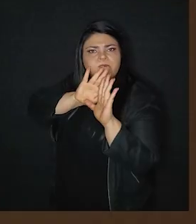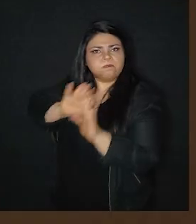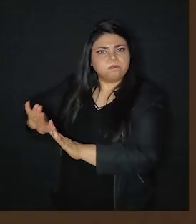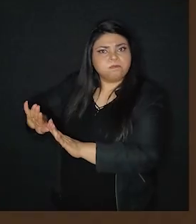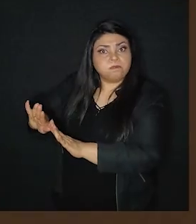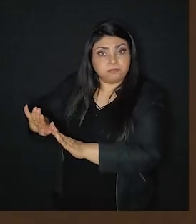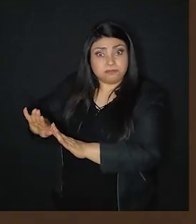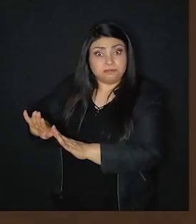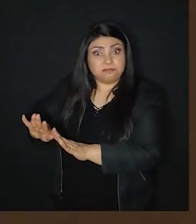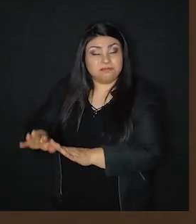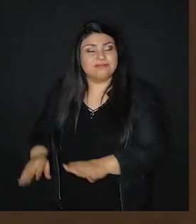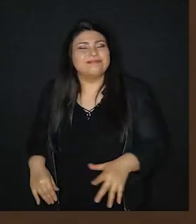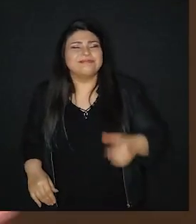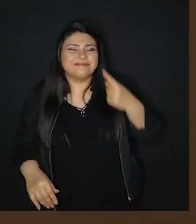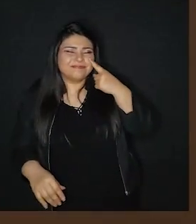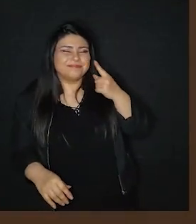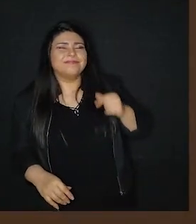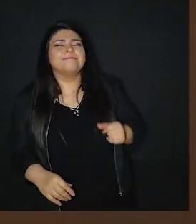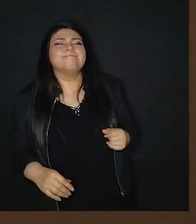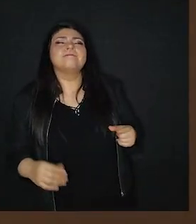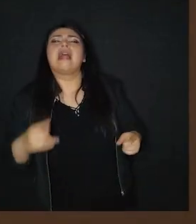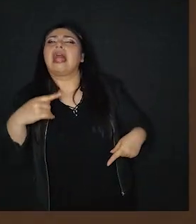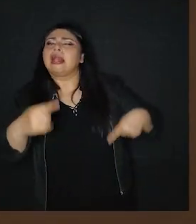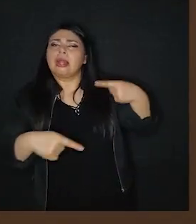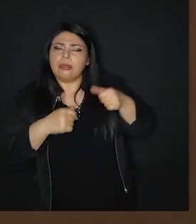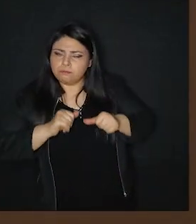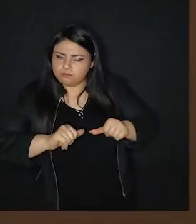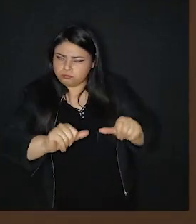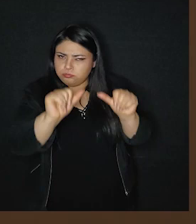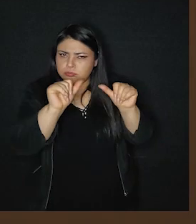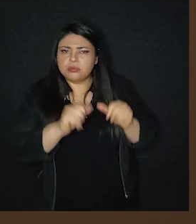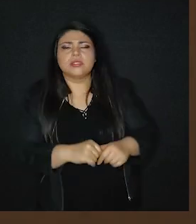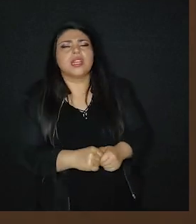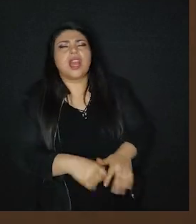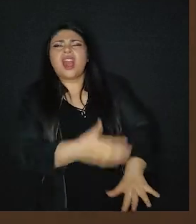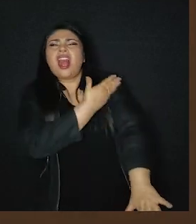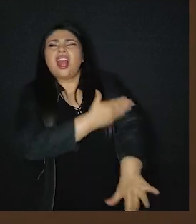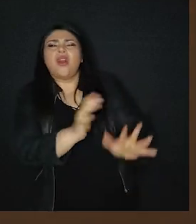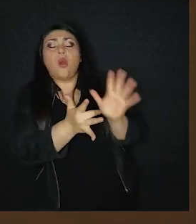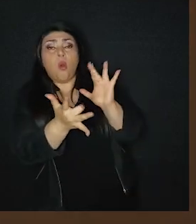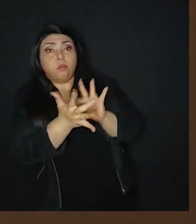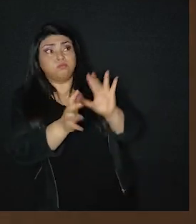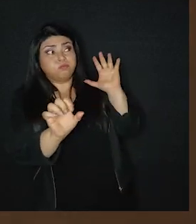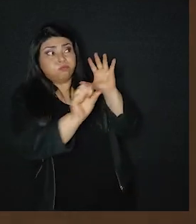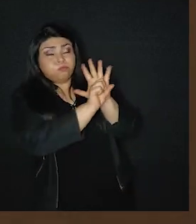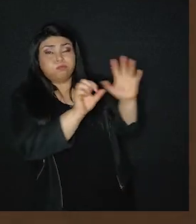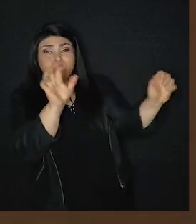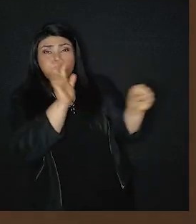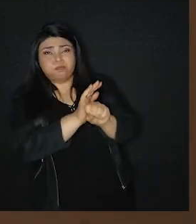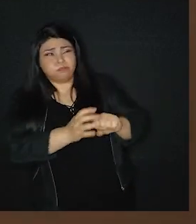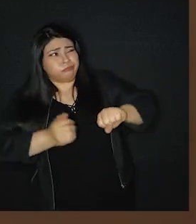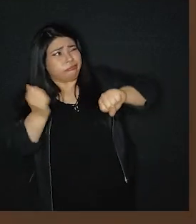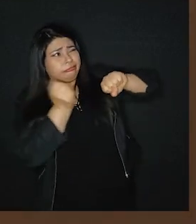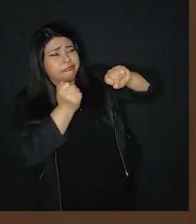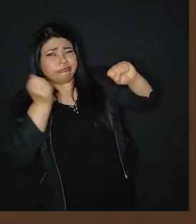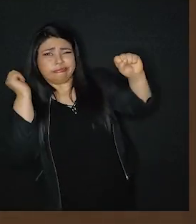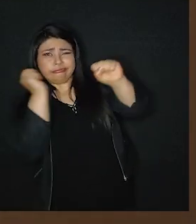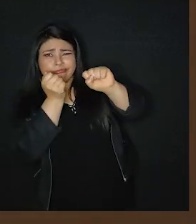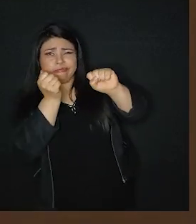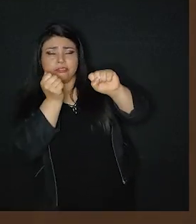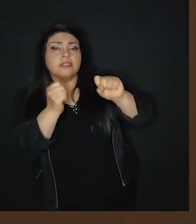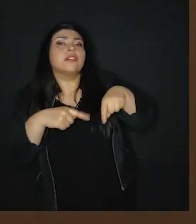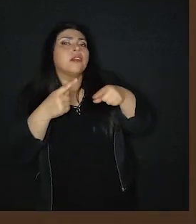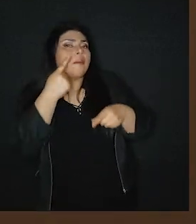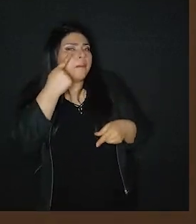en contra de ti se fue un pequeño paréntesis y sigue narrando toda la crucifixión de Cristo Jesús pero quiero hacer énfasis en el versículo